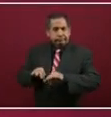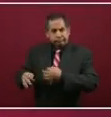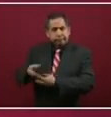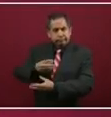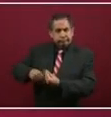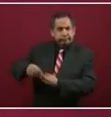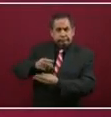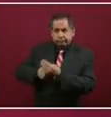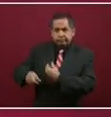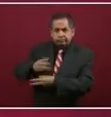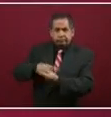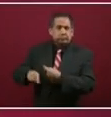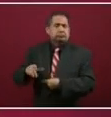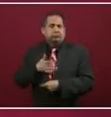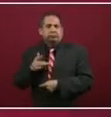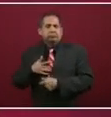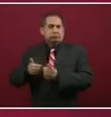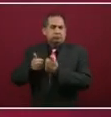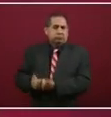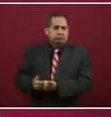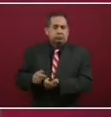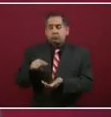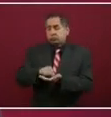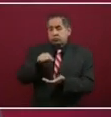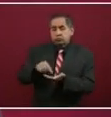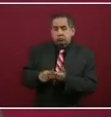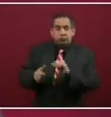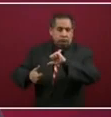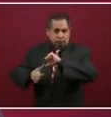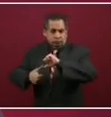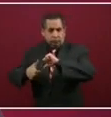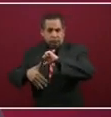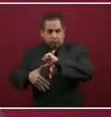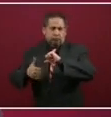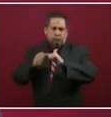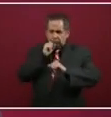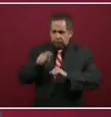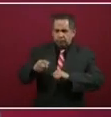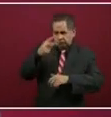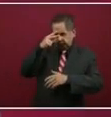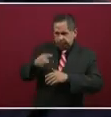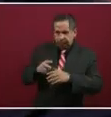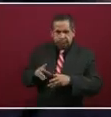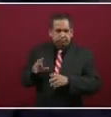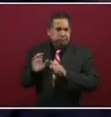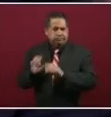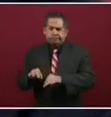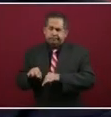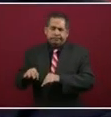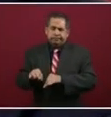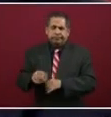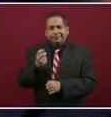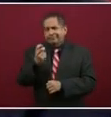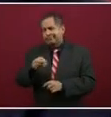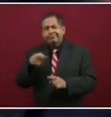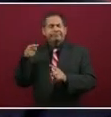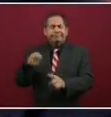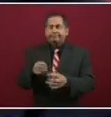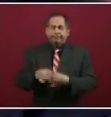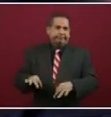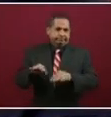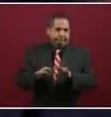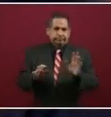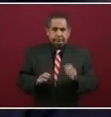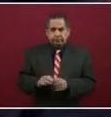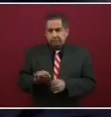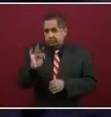empleos en Centroamérica y en México. Eso es lo central.